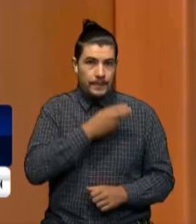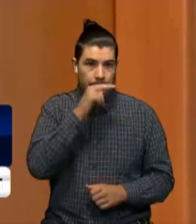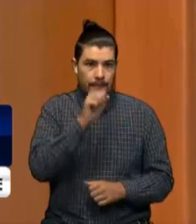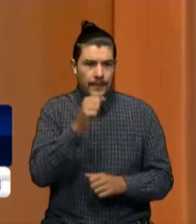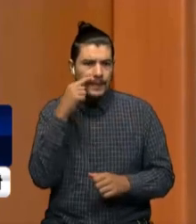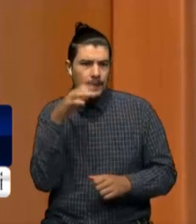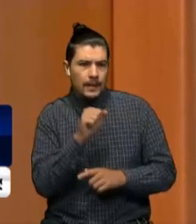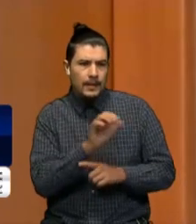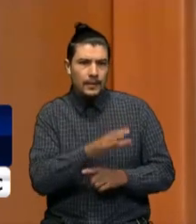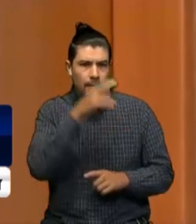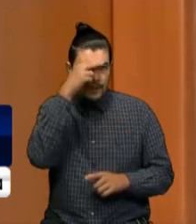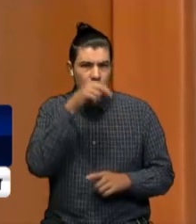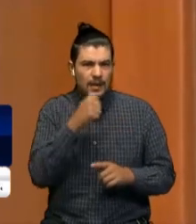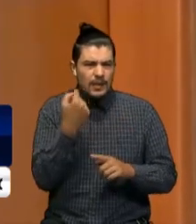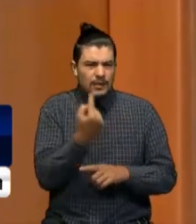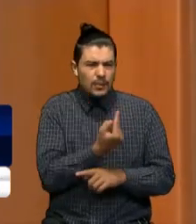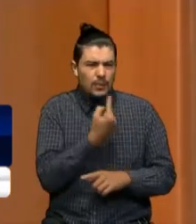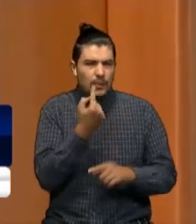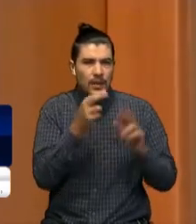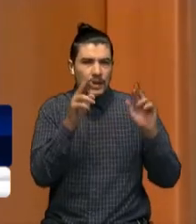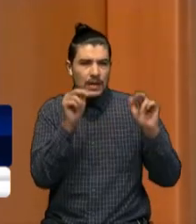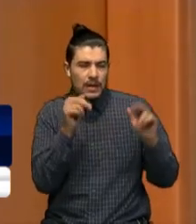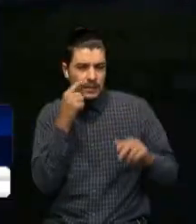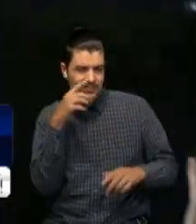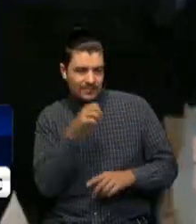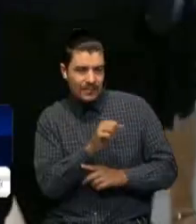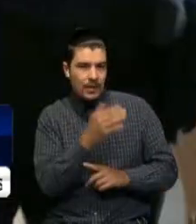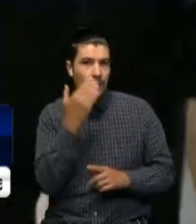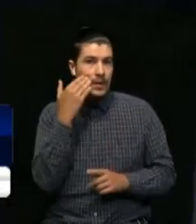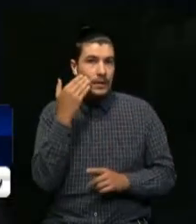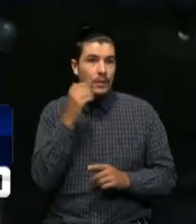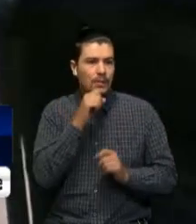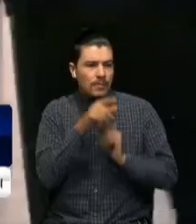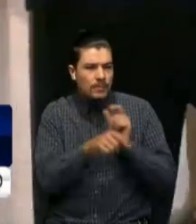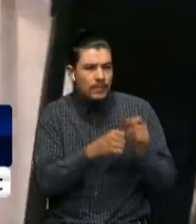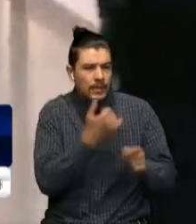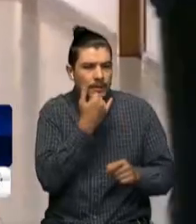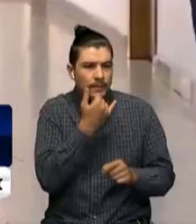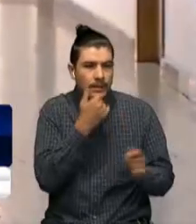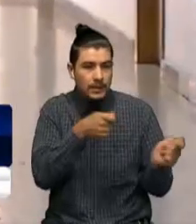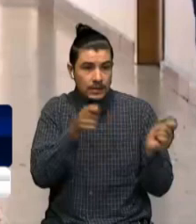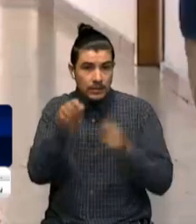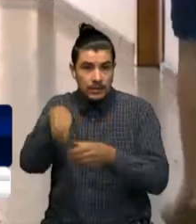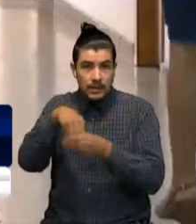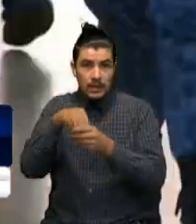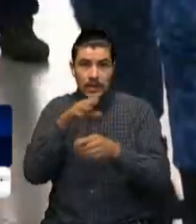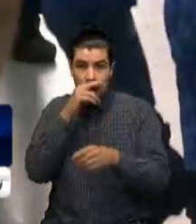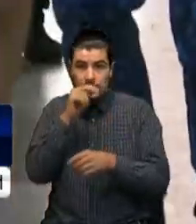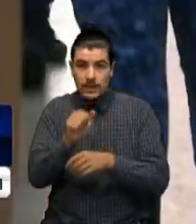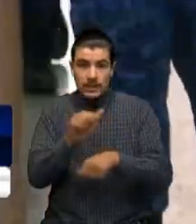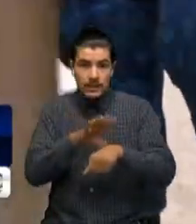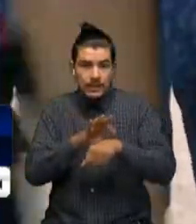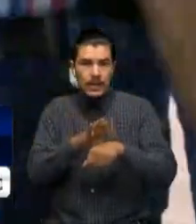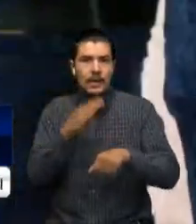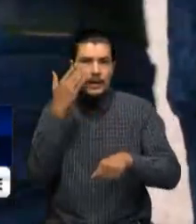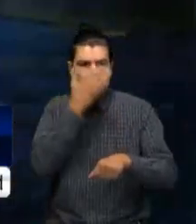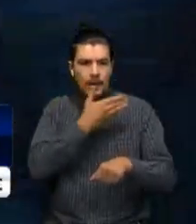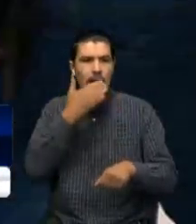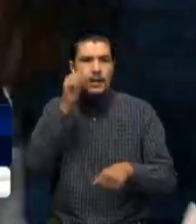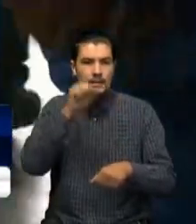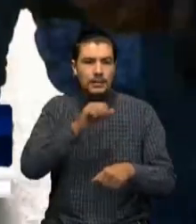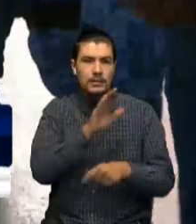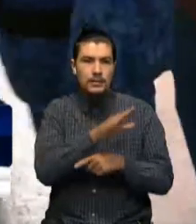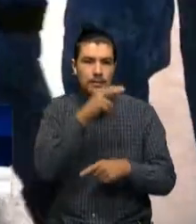al notar a su hija aislada y extraña al verificar lo que sucedía y llevar a la menor al médico se comprobó que había sido